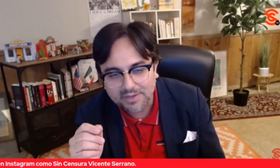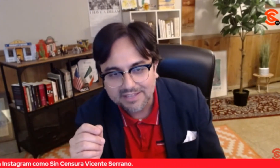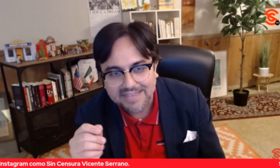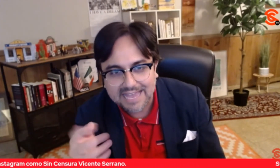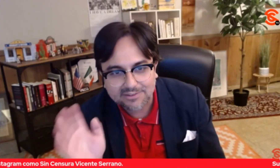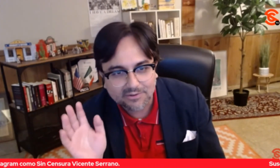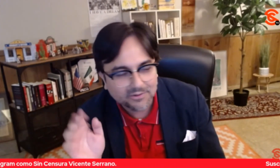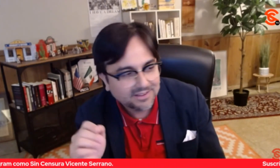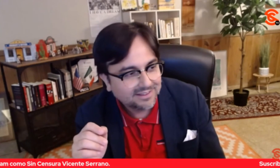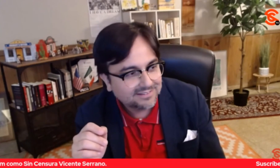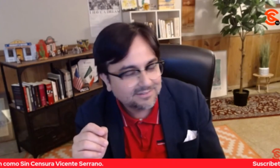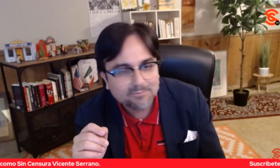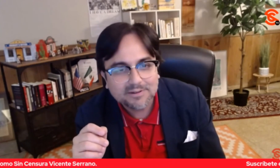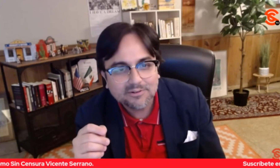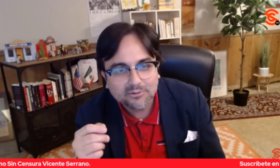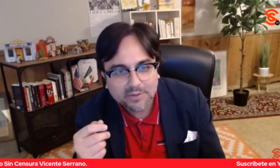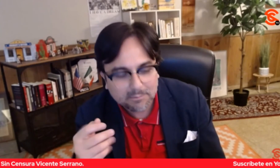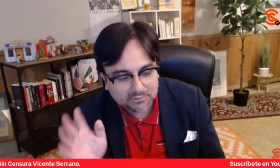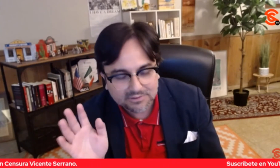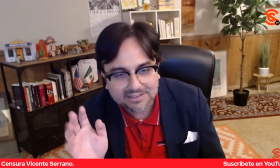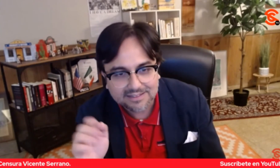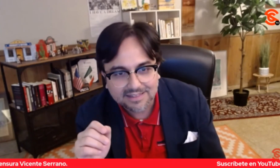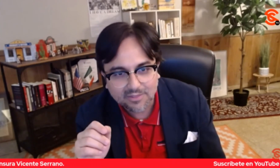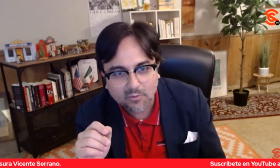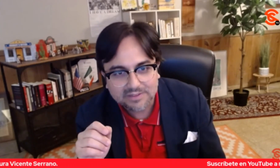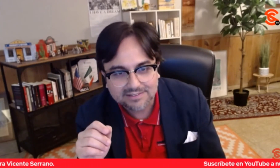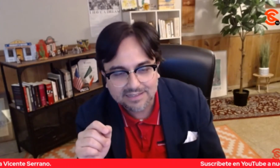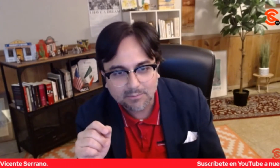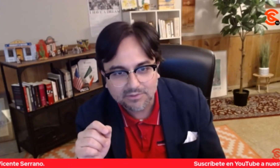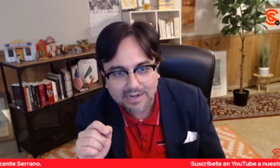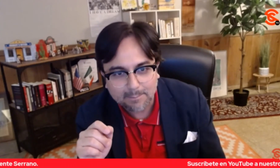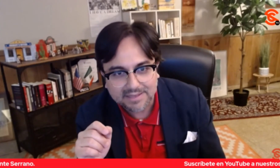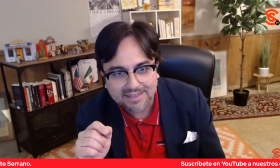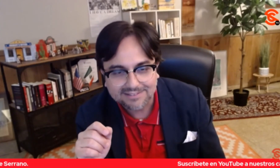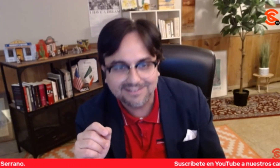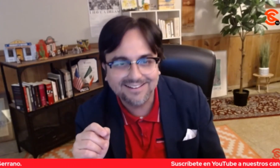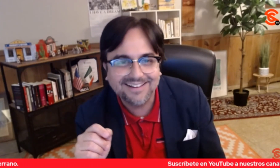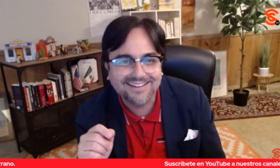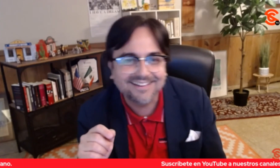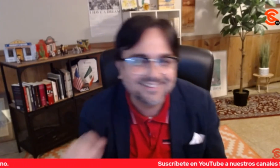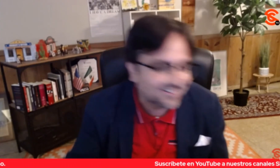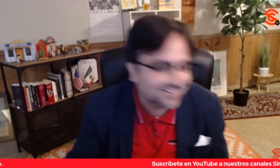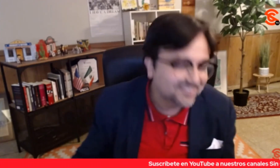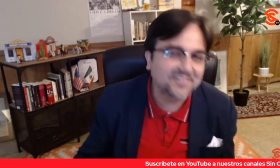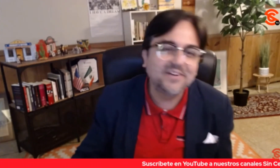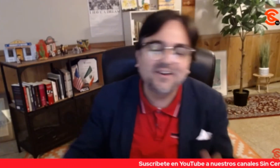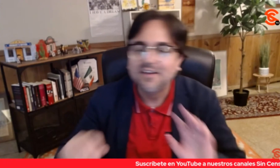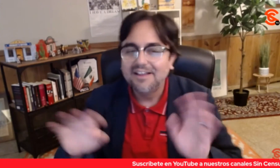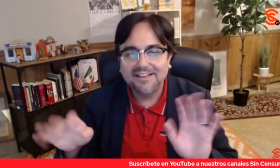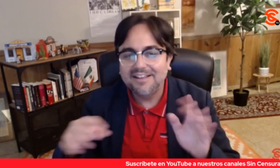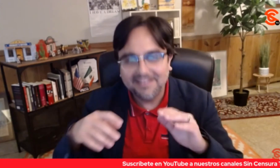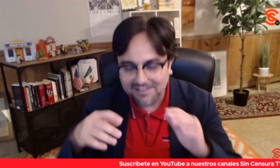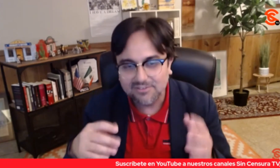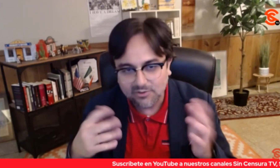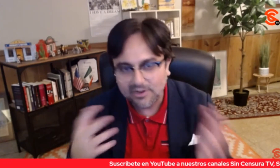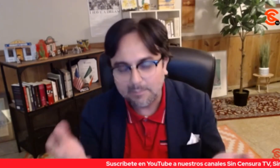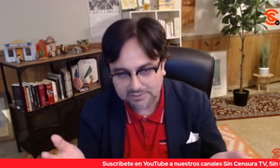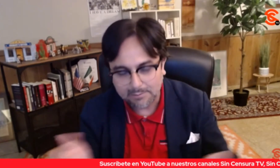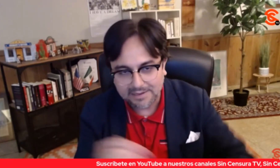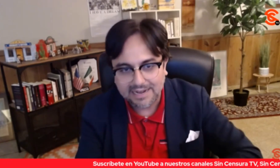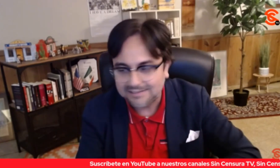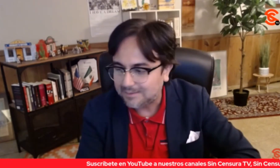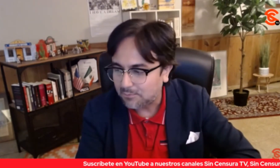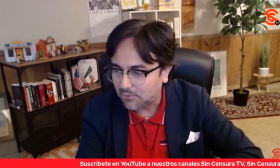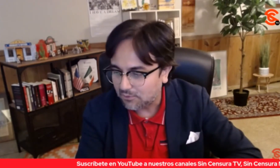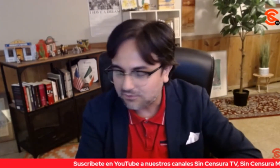amigo fue, ay, Toño, ni nos hubiéramos dado cuenta, estábamos en la peda, ¿no? Pero bueno, no éramos